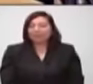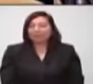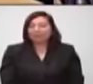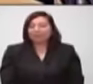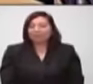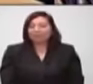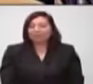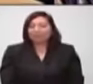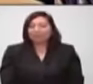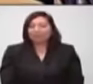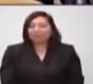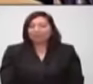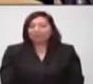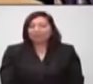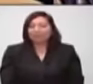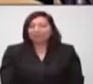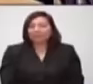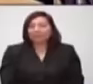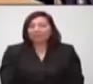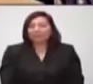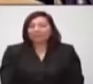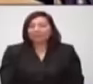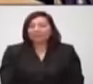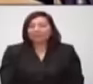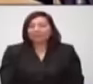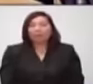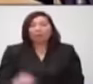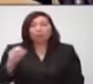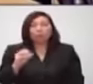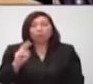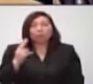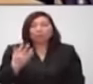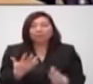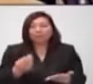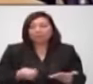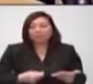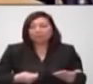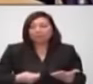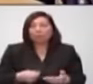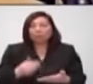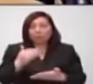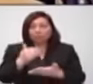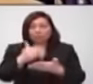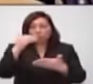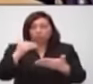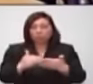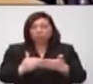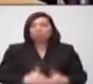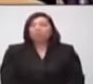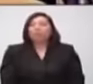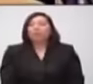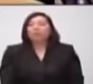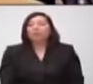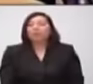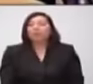Ok, siguiente, por favor. En octubre del 2015 se firma la adenda número 2. Esta adenda número 2